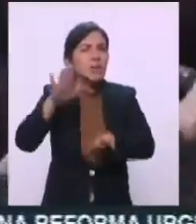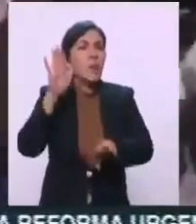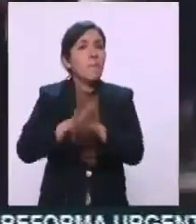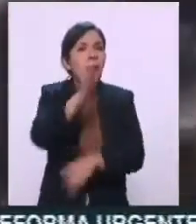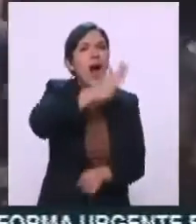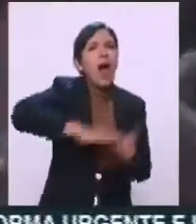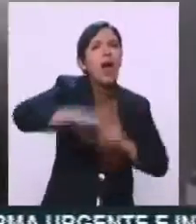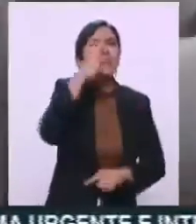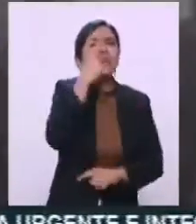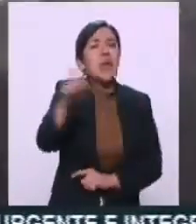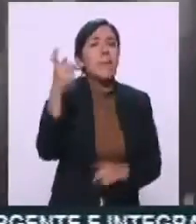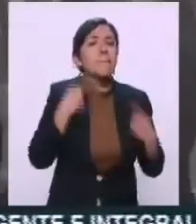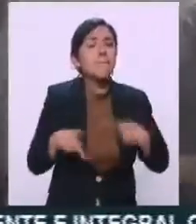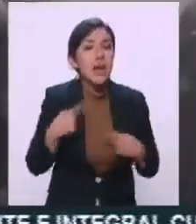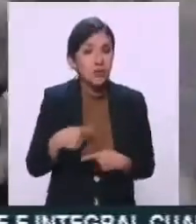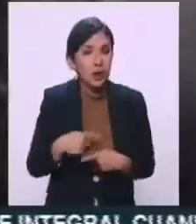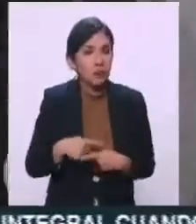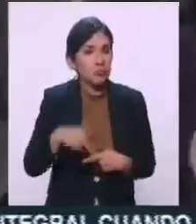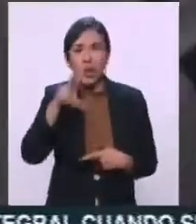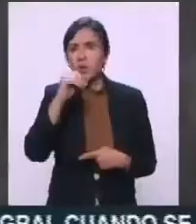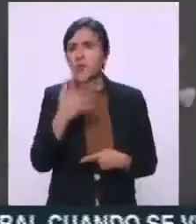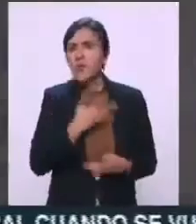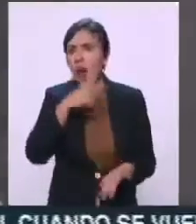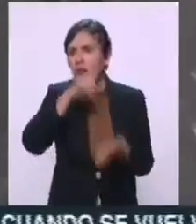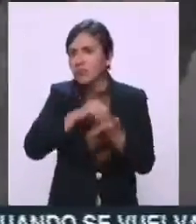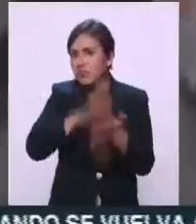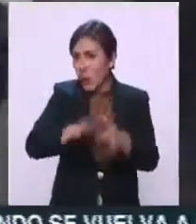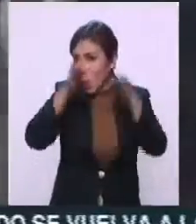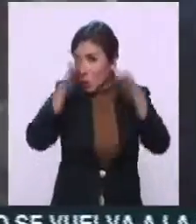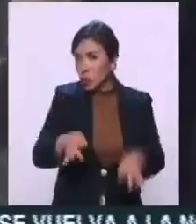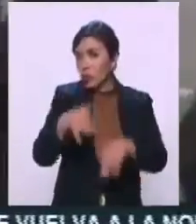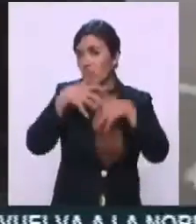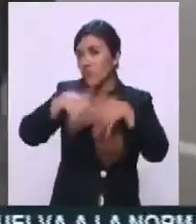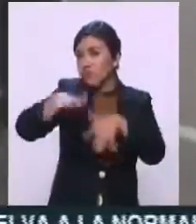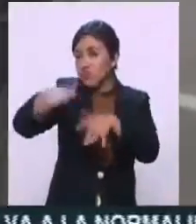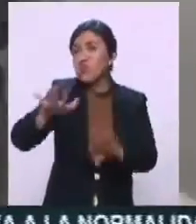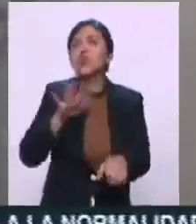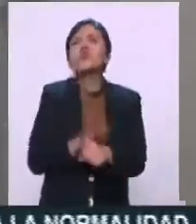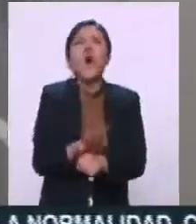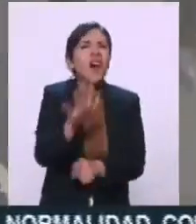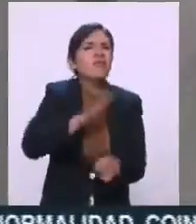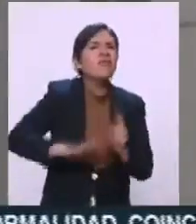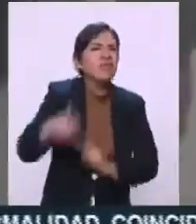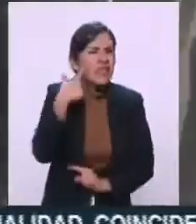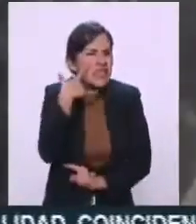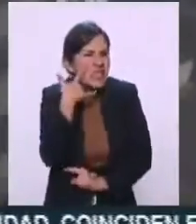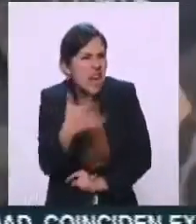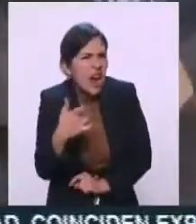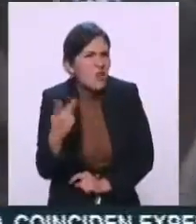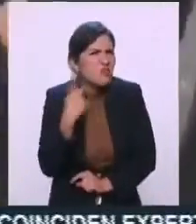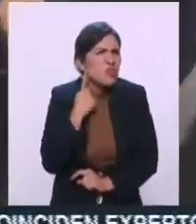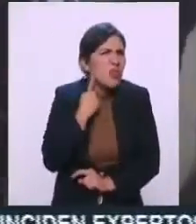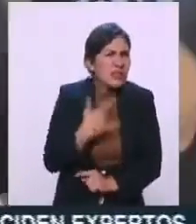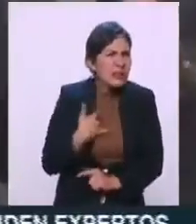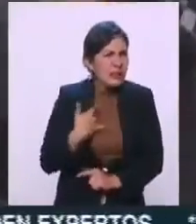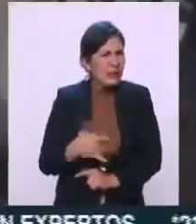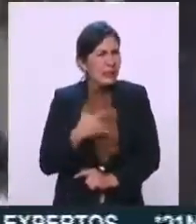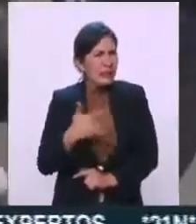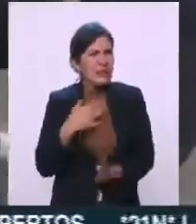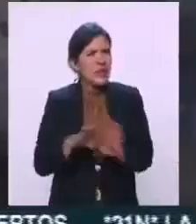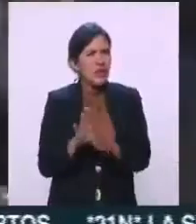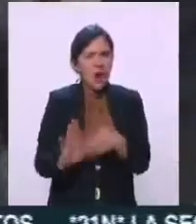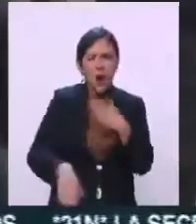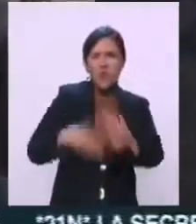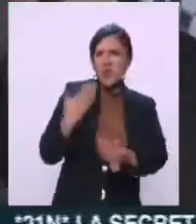más de 100 personas, sin consignas ni auténticos reclamos, en un clima enrarecido políticamente. La